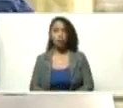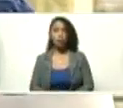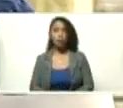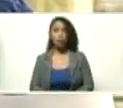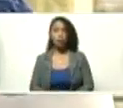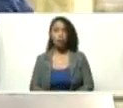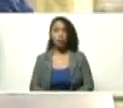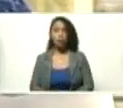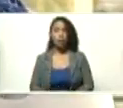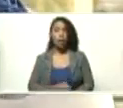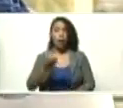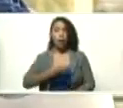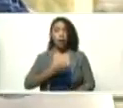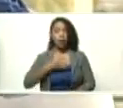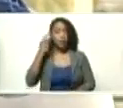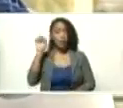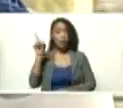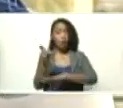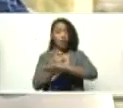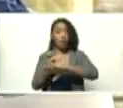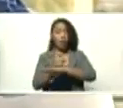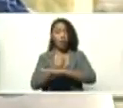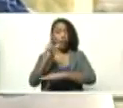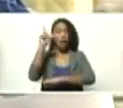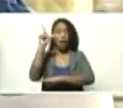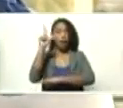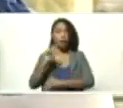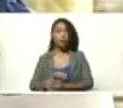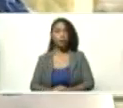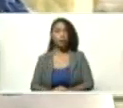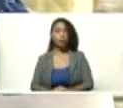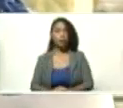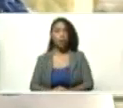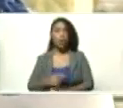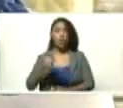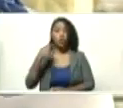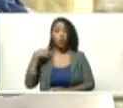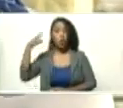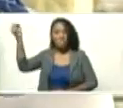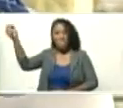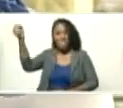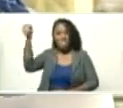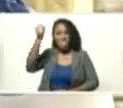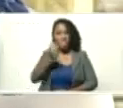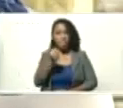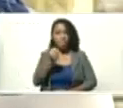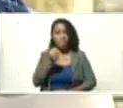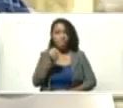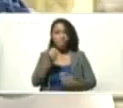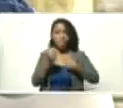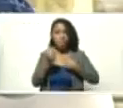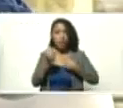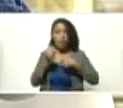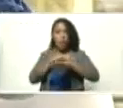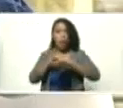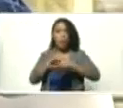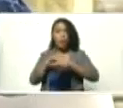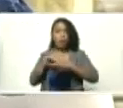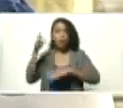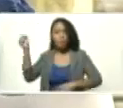Y Carmen Teresa era gobernadora de Lara. Yo me la traje como ministra y ella se